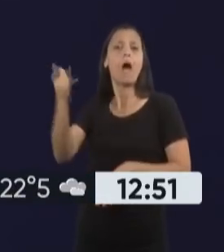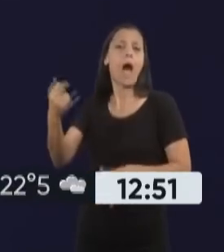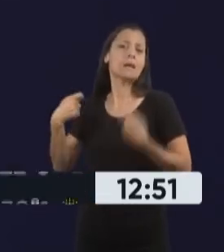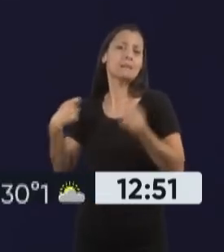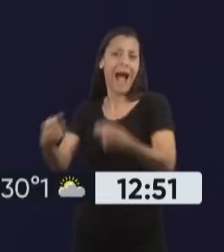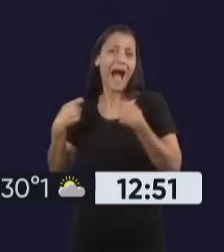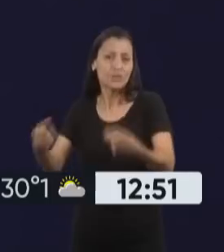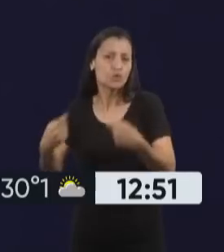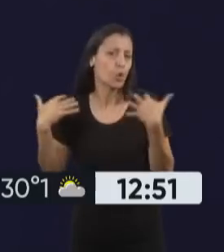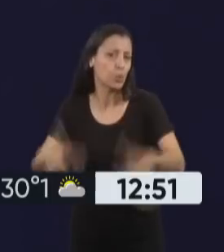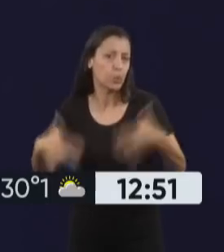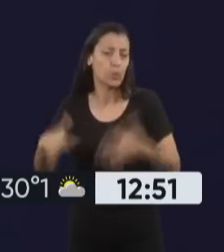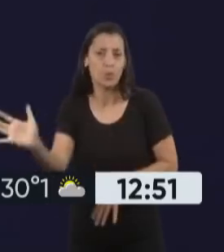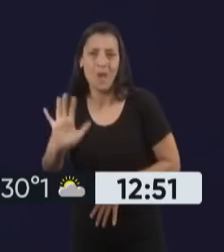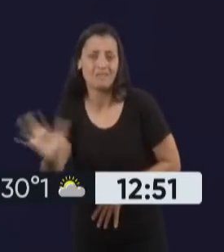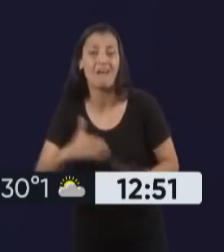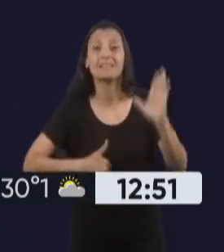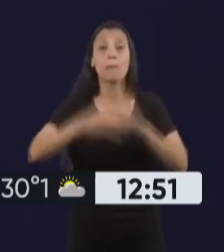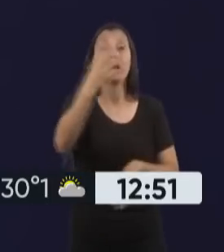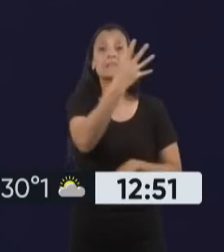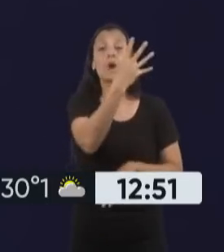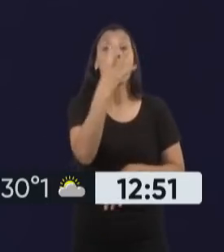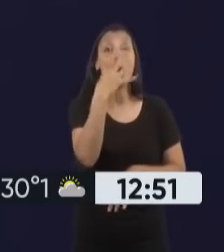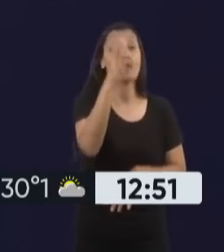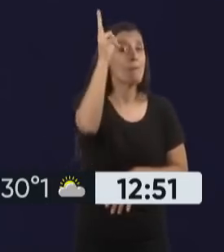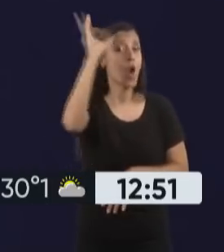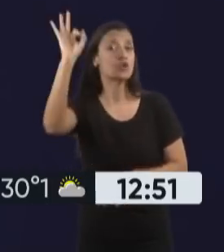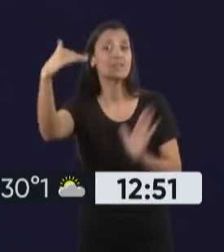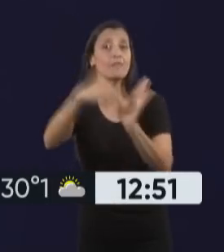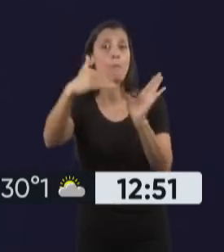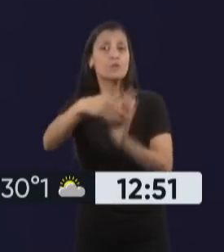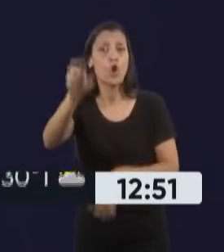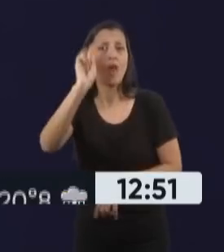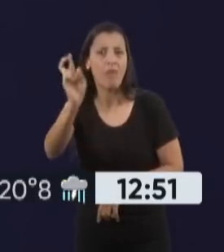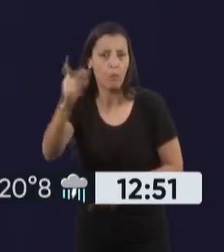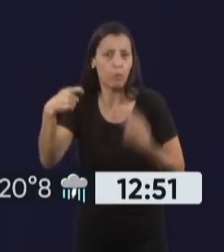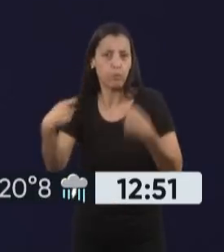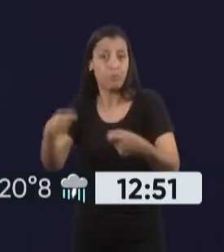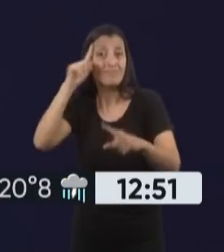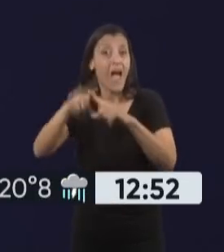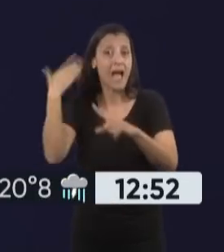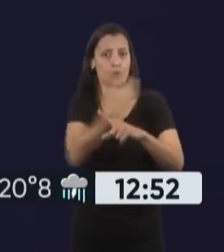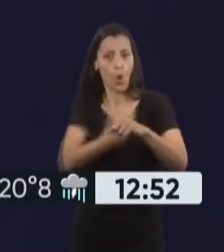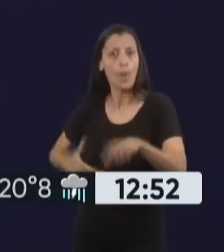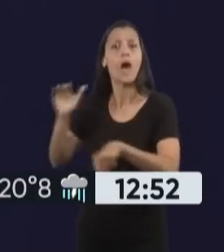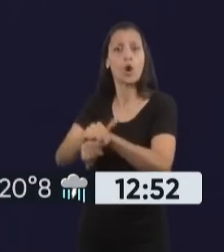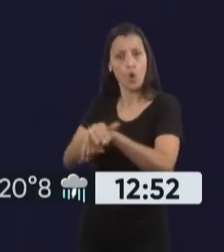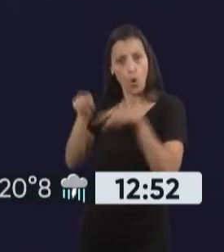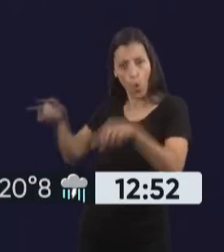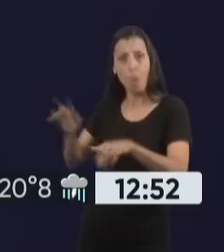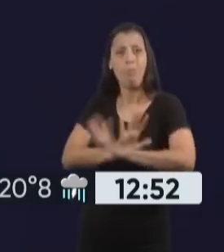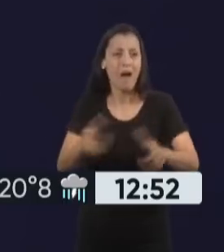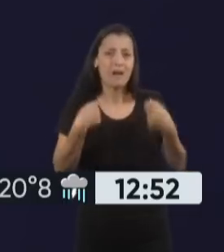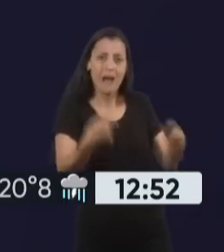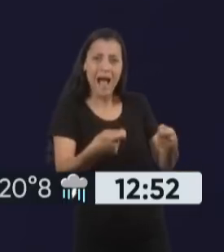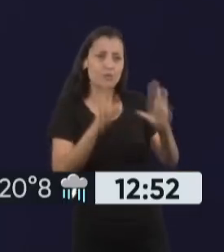gastos innecesarios por más de 4.800 millones de dólares durante la gestión anterior. Lejos de